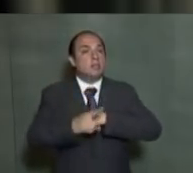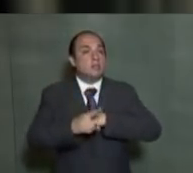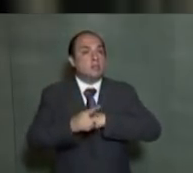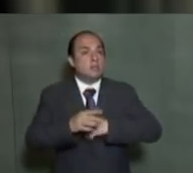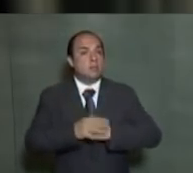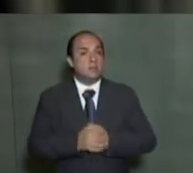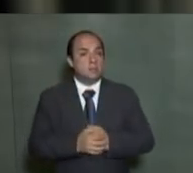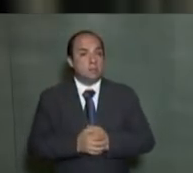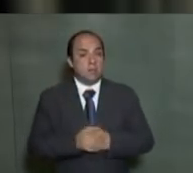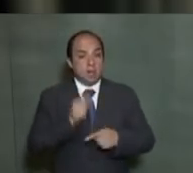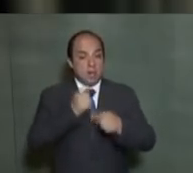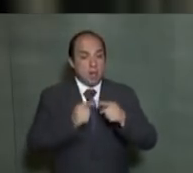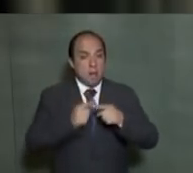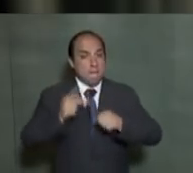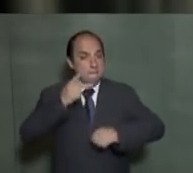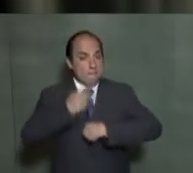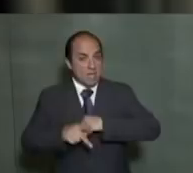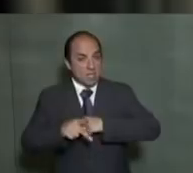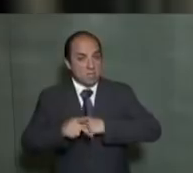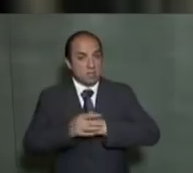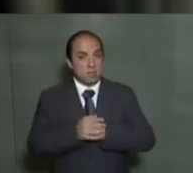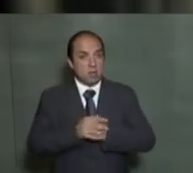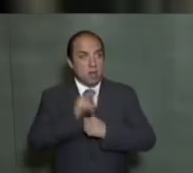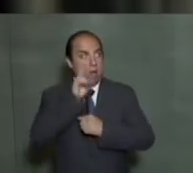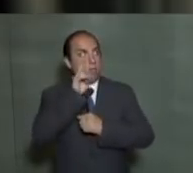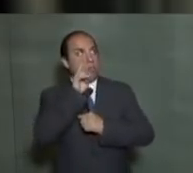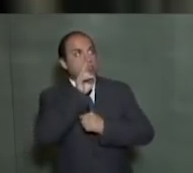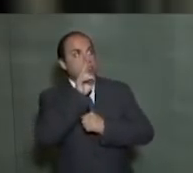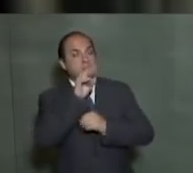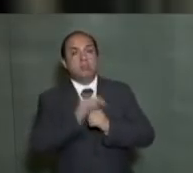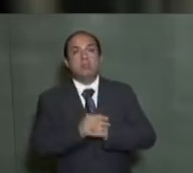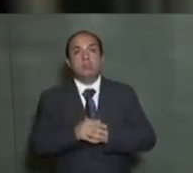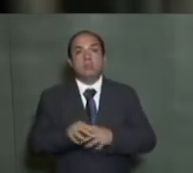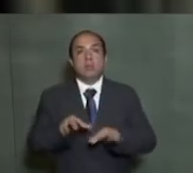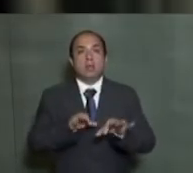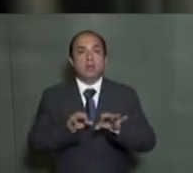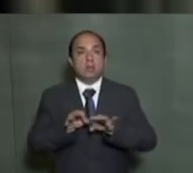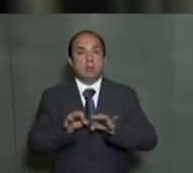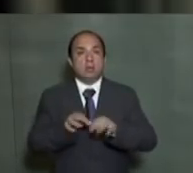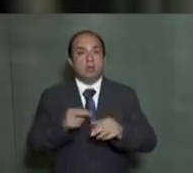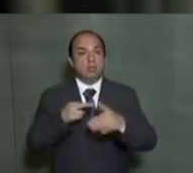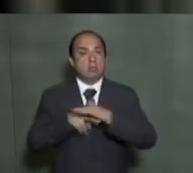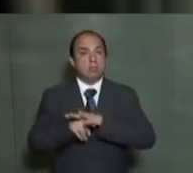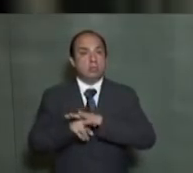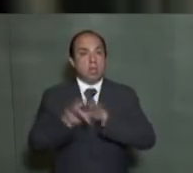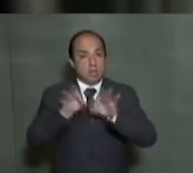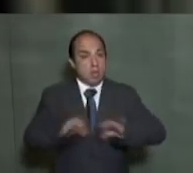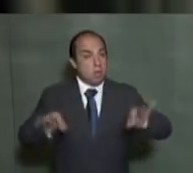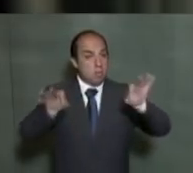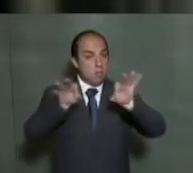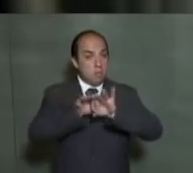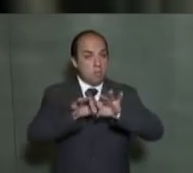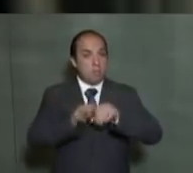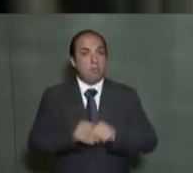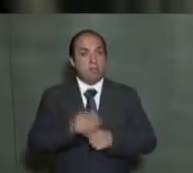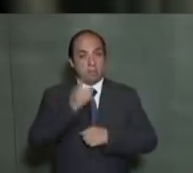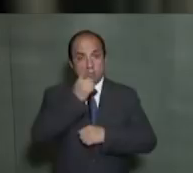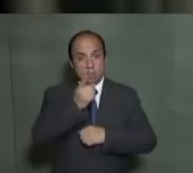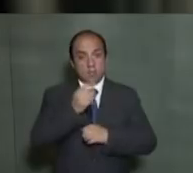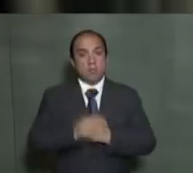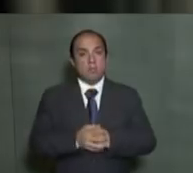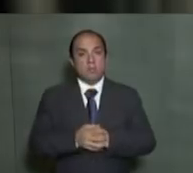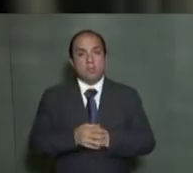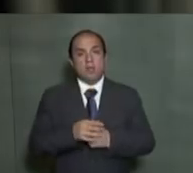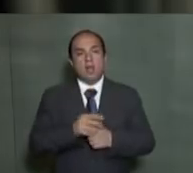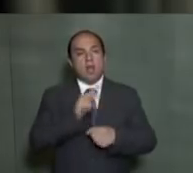descartar riesgos evidentes a simple vista en la operación de dichos tramos. Y es importante remarcar el término a simple